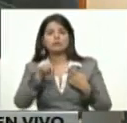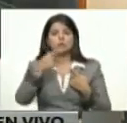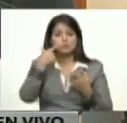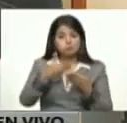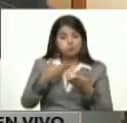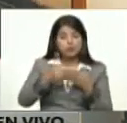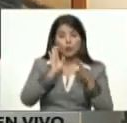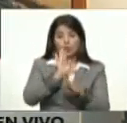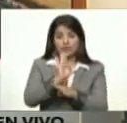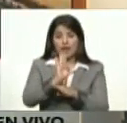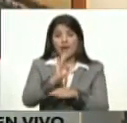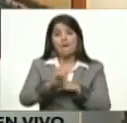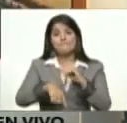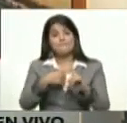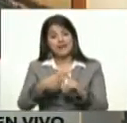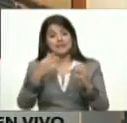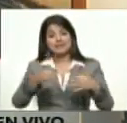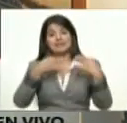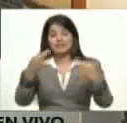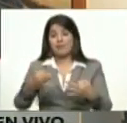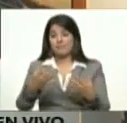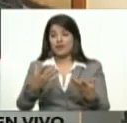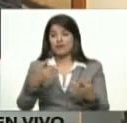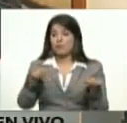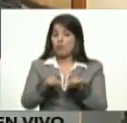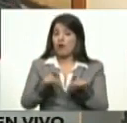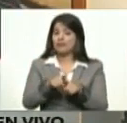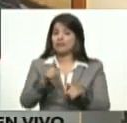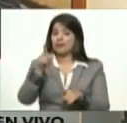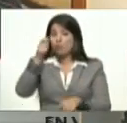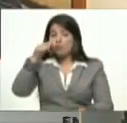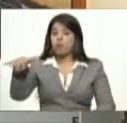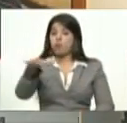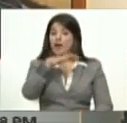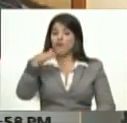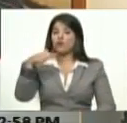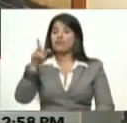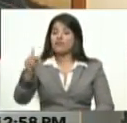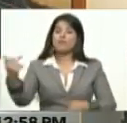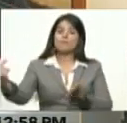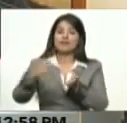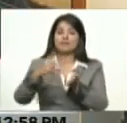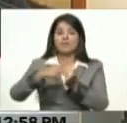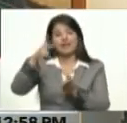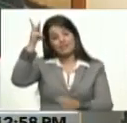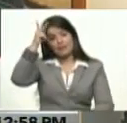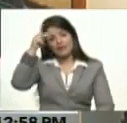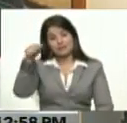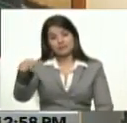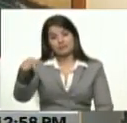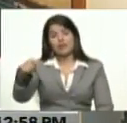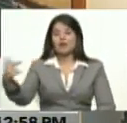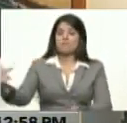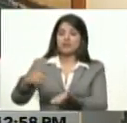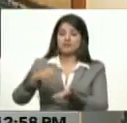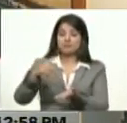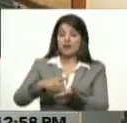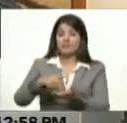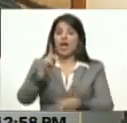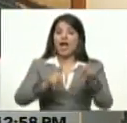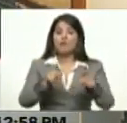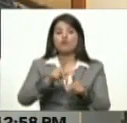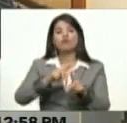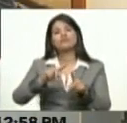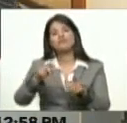y, por supuesto, la incorporación de nuestros pueblos originarios, nuestros pueblos indígenas, en aquellos casos en los cuales